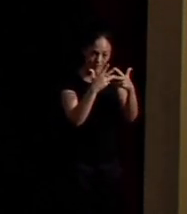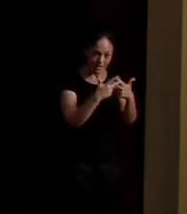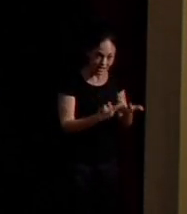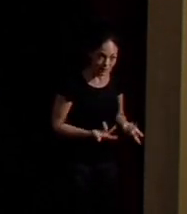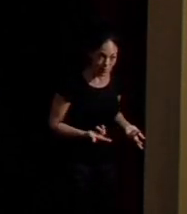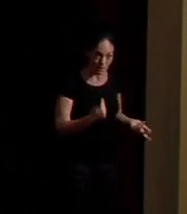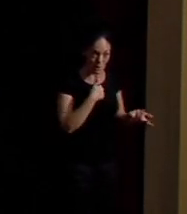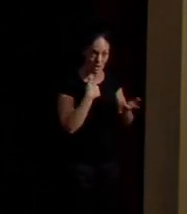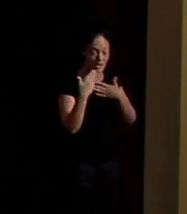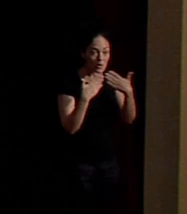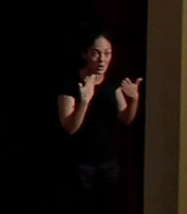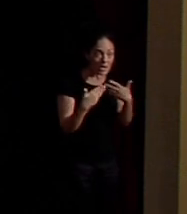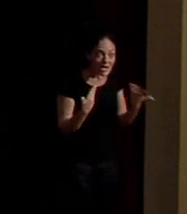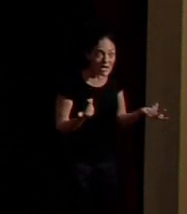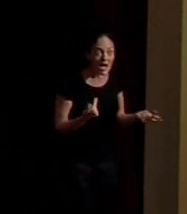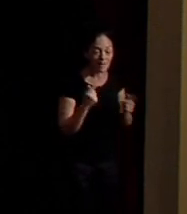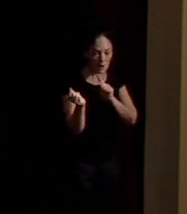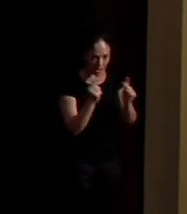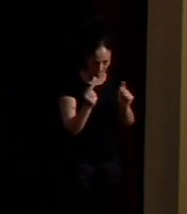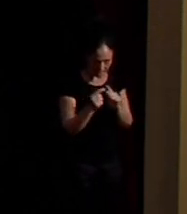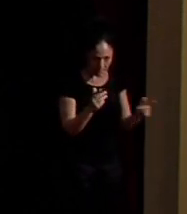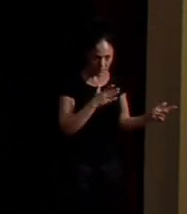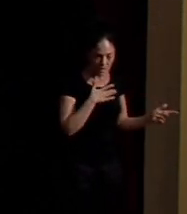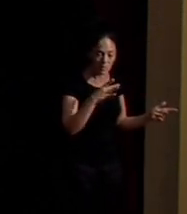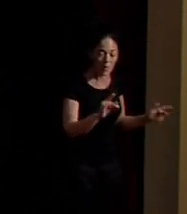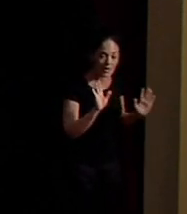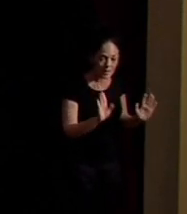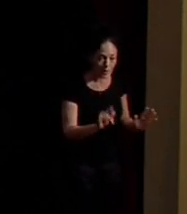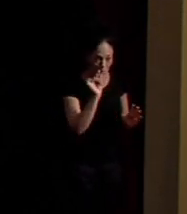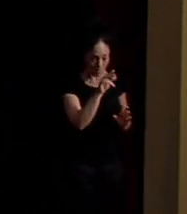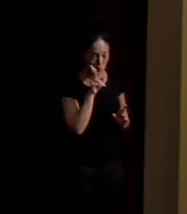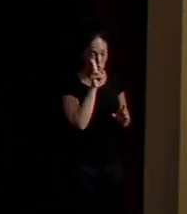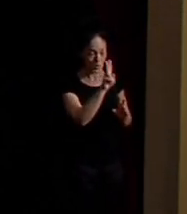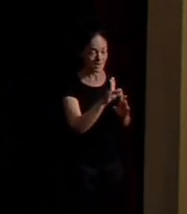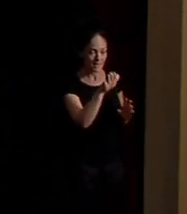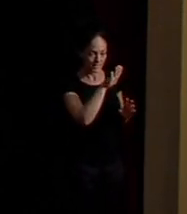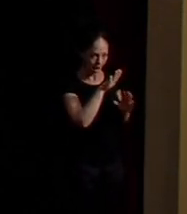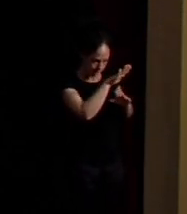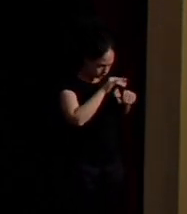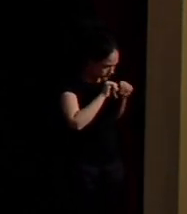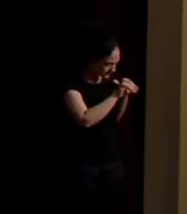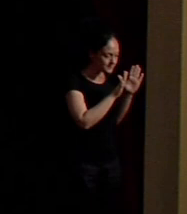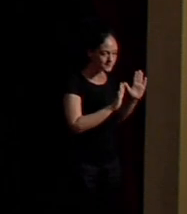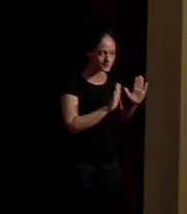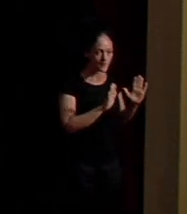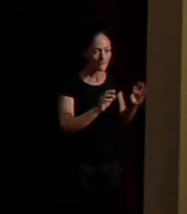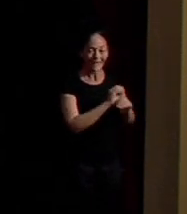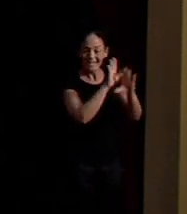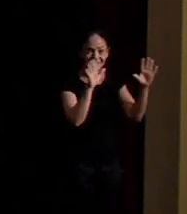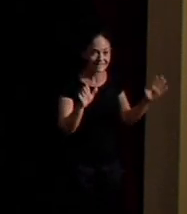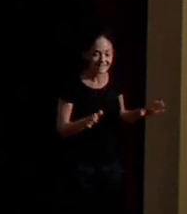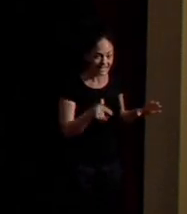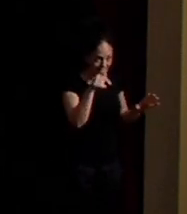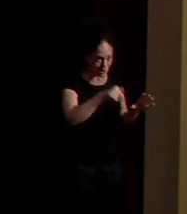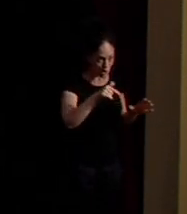les hablo, ¿no? Y que, por supuesto, podemos debatir y podemos discutir, pero mi enfoque se hace de aquí. Primero, lógicamente, como se ha dicho aquí